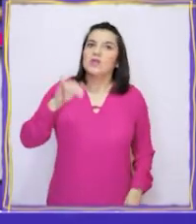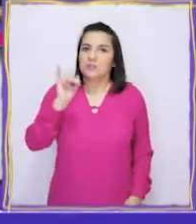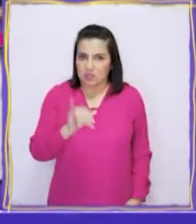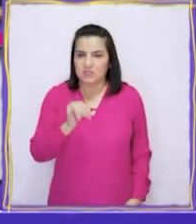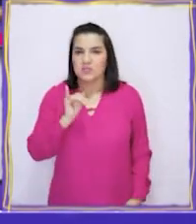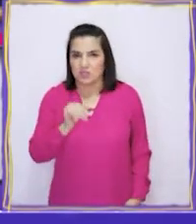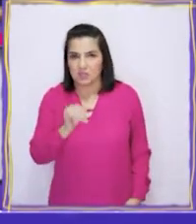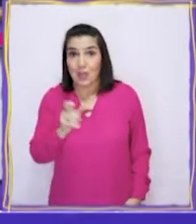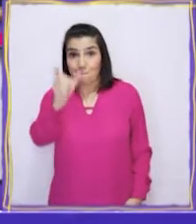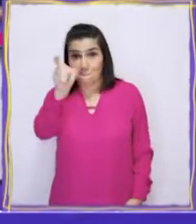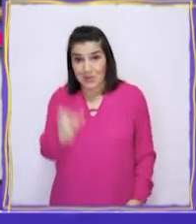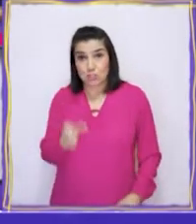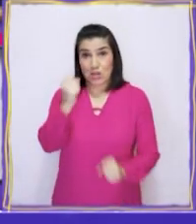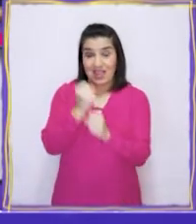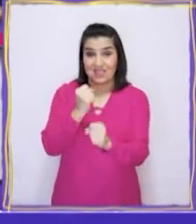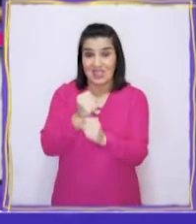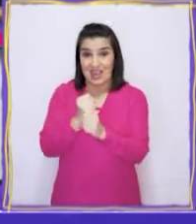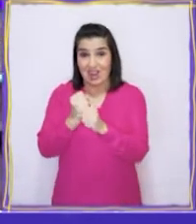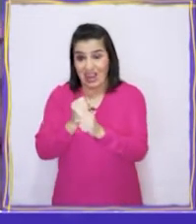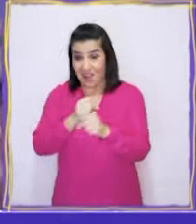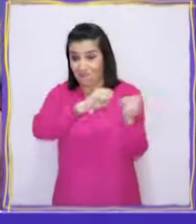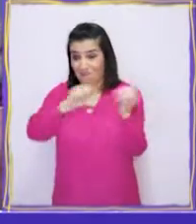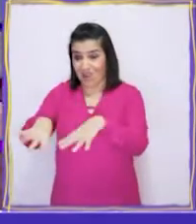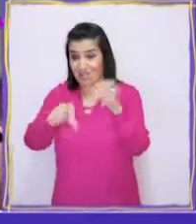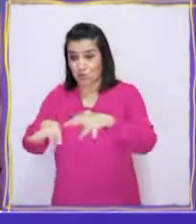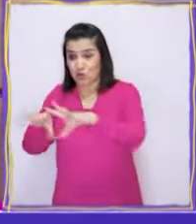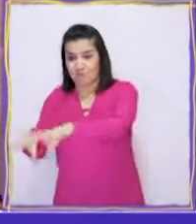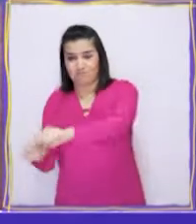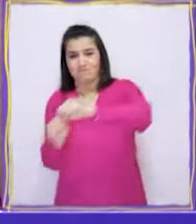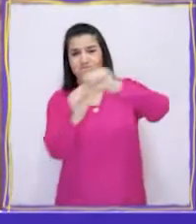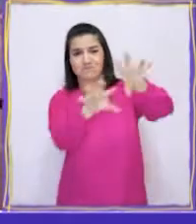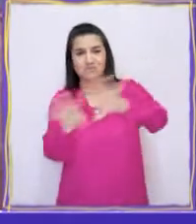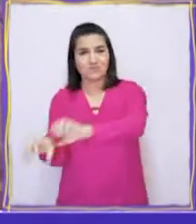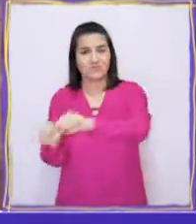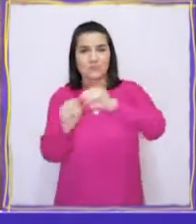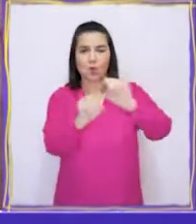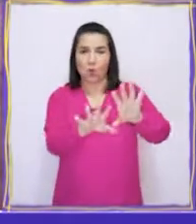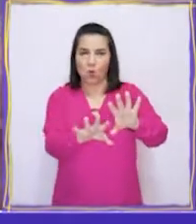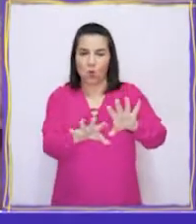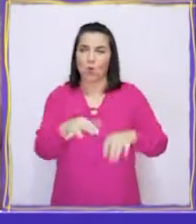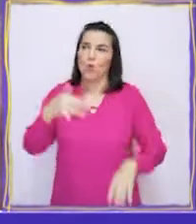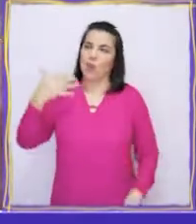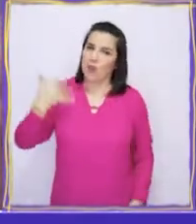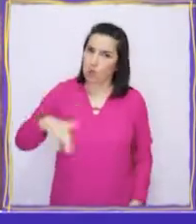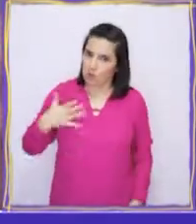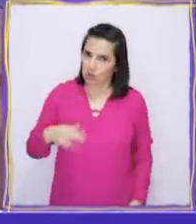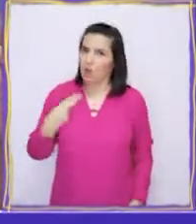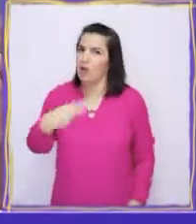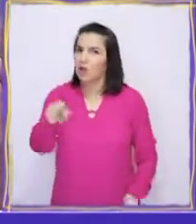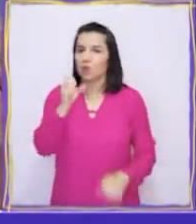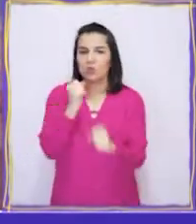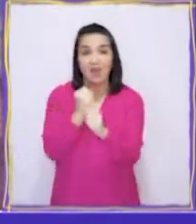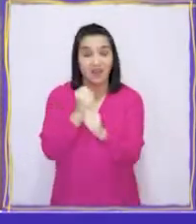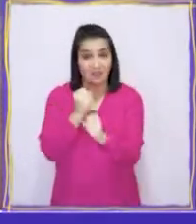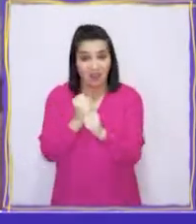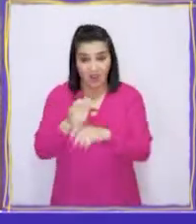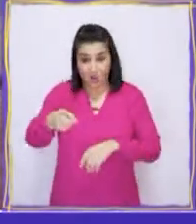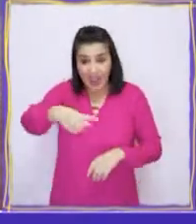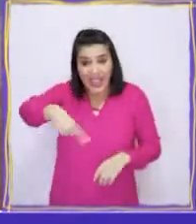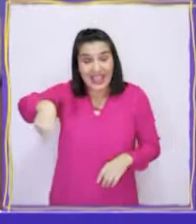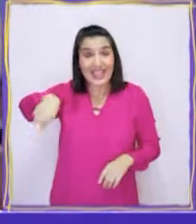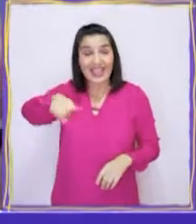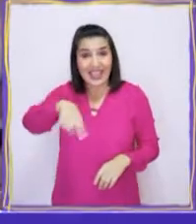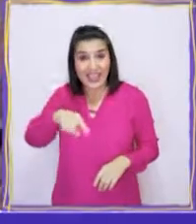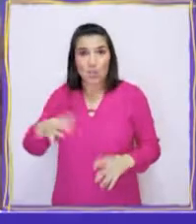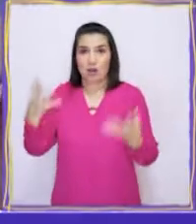¡Claro! ¡Es el recolector de basura! No me había dado cuenta lo importante que es su trabajo. Ellos